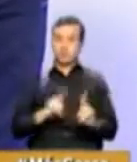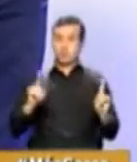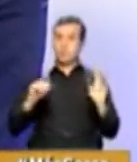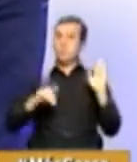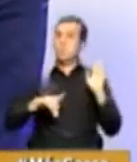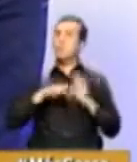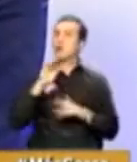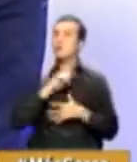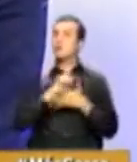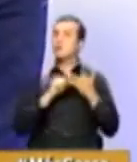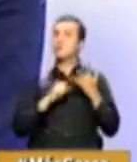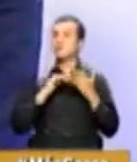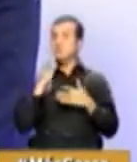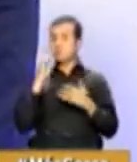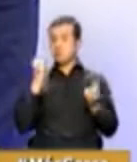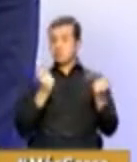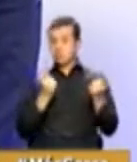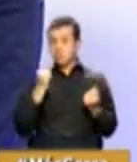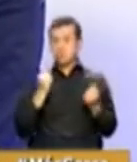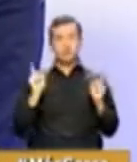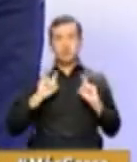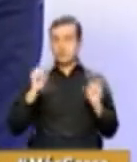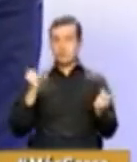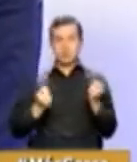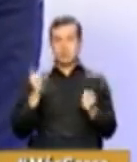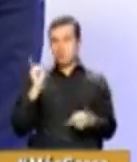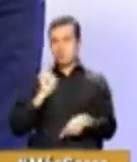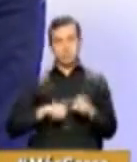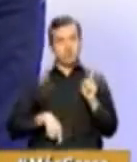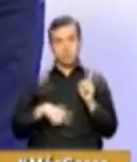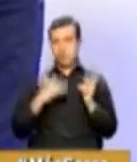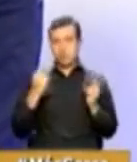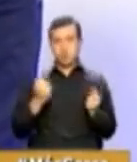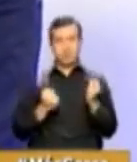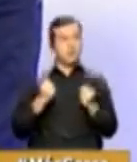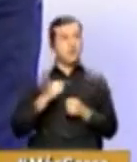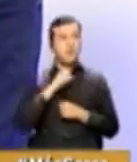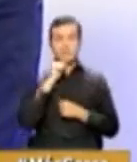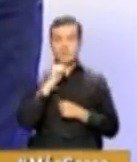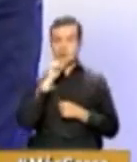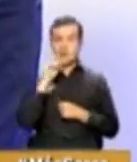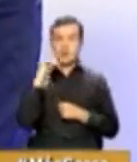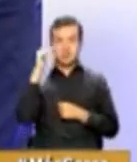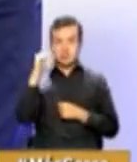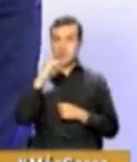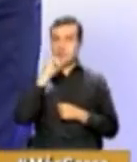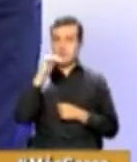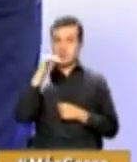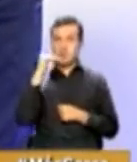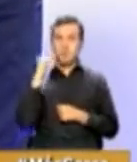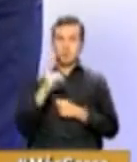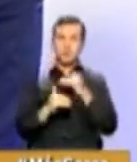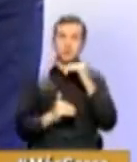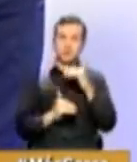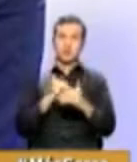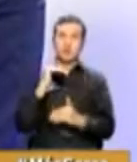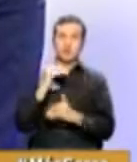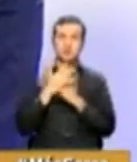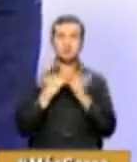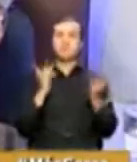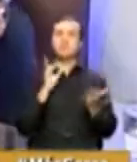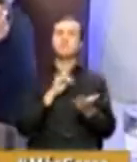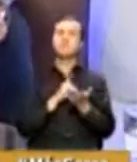más. ¿Puedes manejar? No, o sea, todavía no. Es un proceso. Es un proceso.